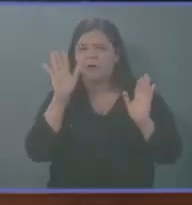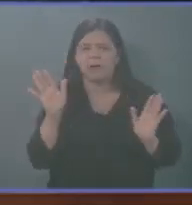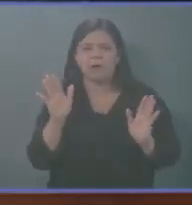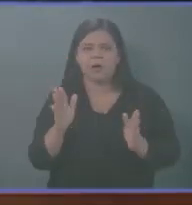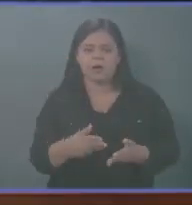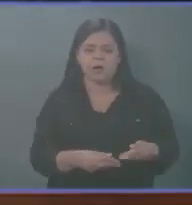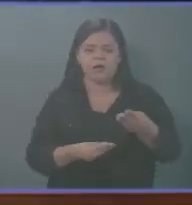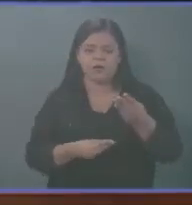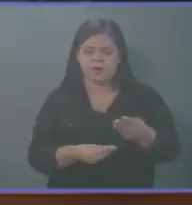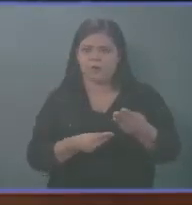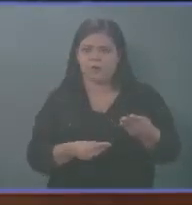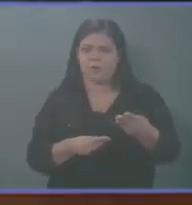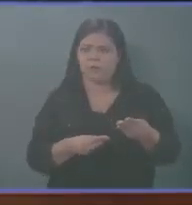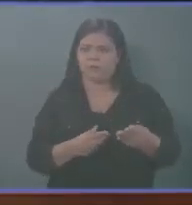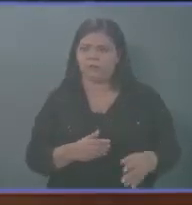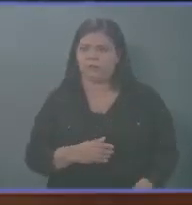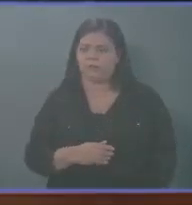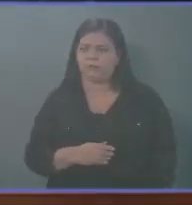en la documentación.